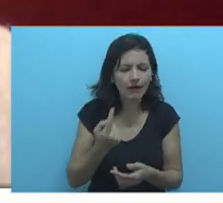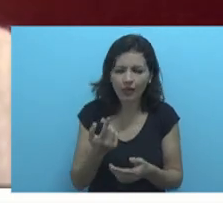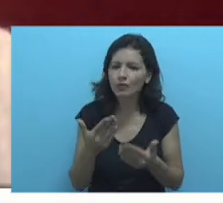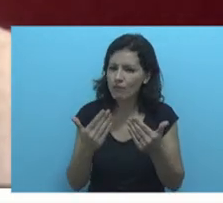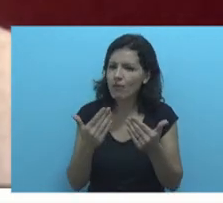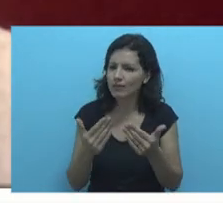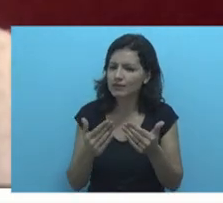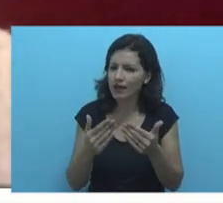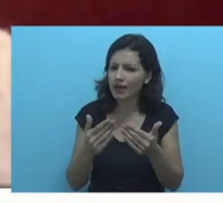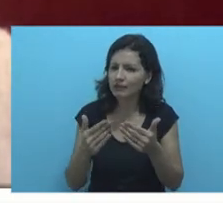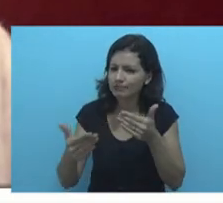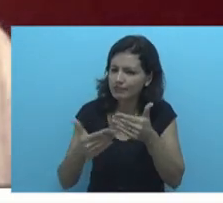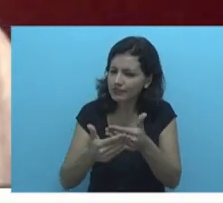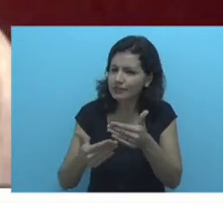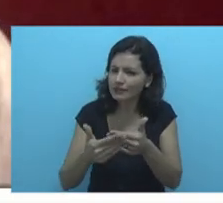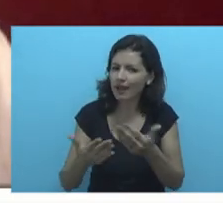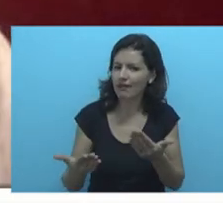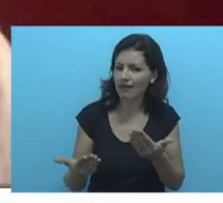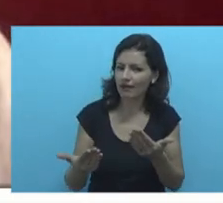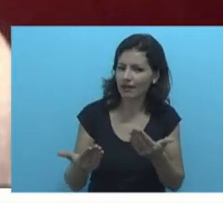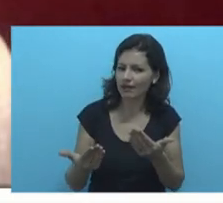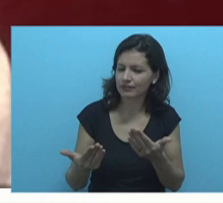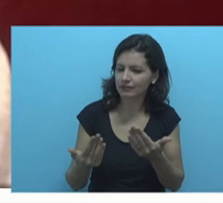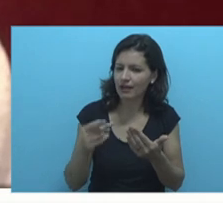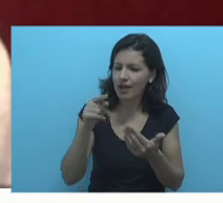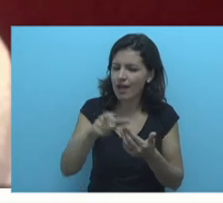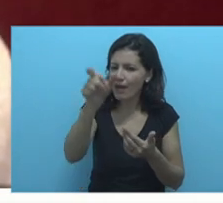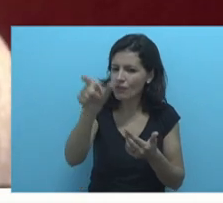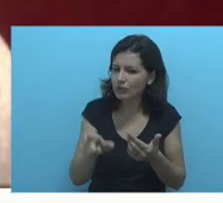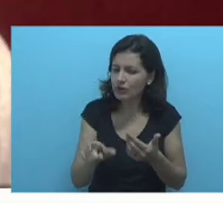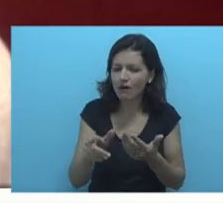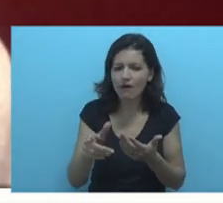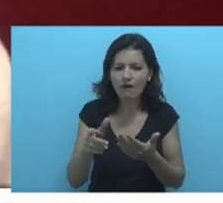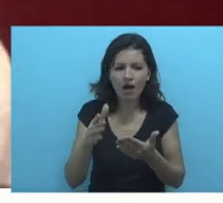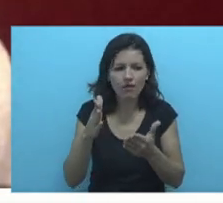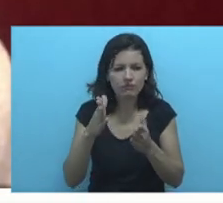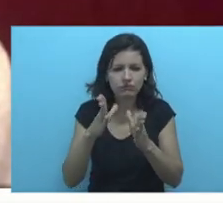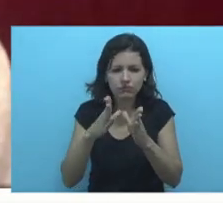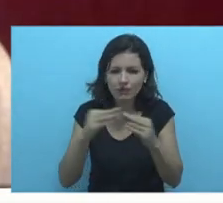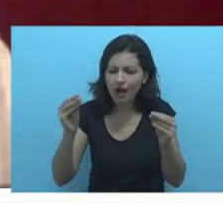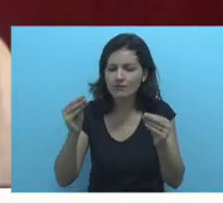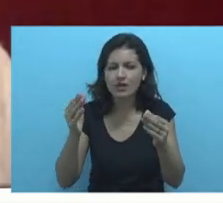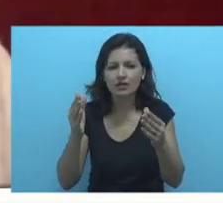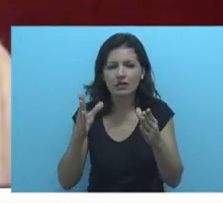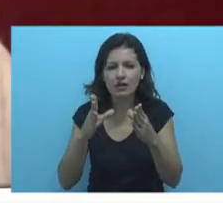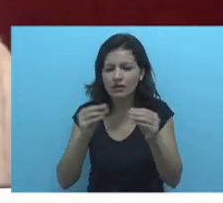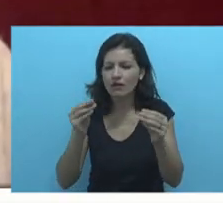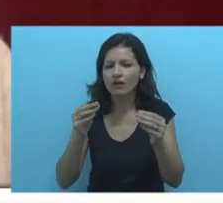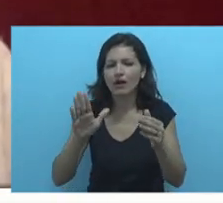la pérdida de una persona de la talla de Miguel nos obliga, nos reclama a ser protagonistas de un memento